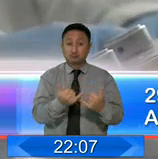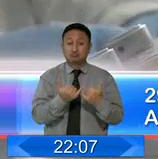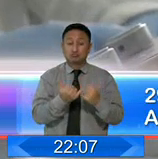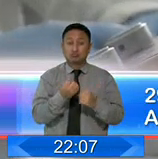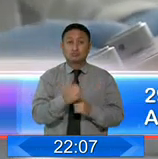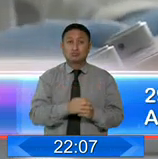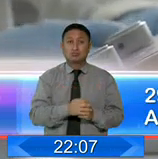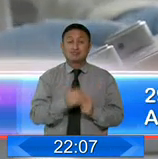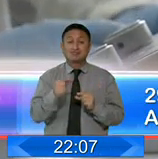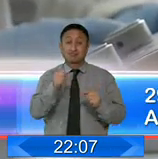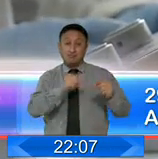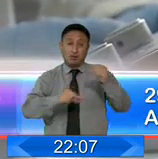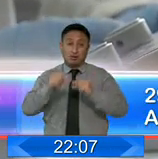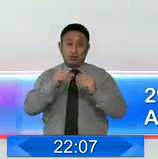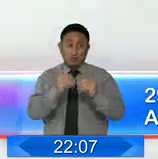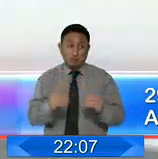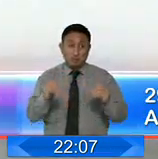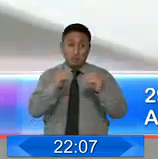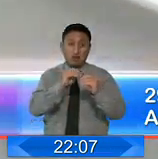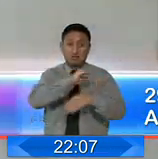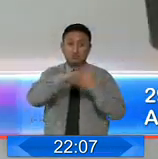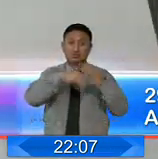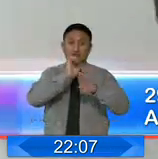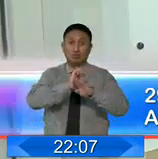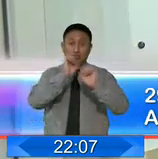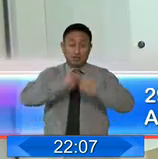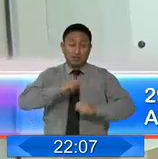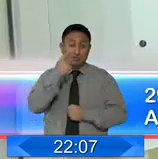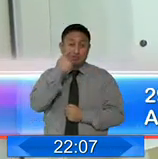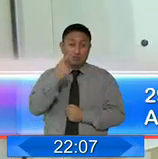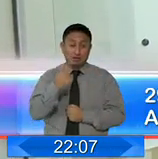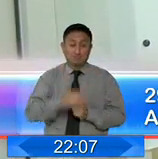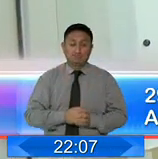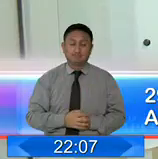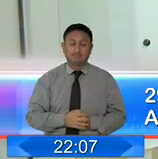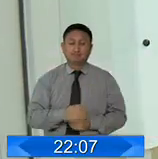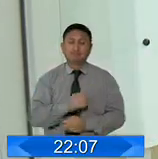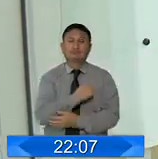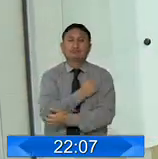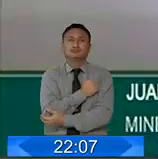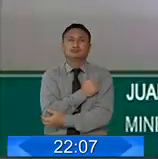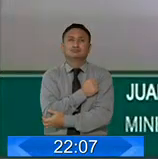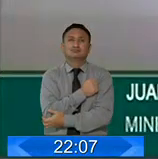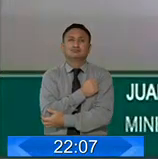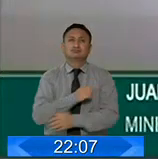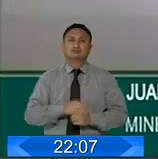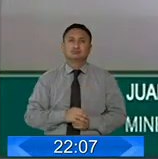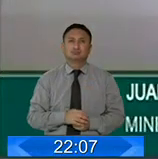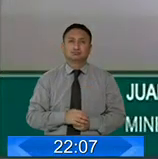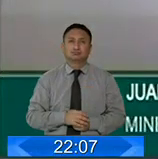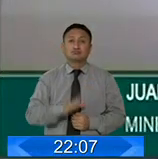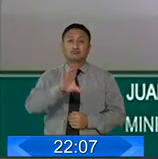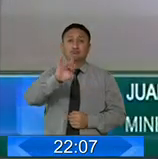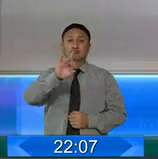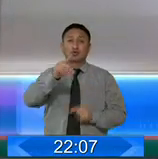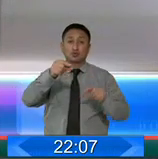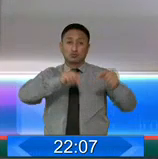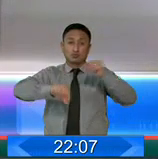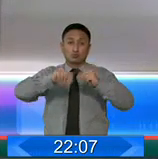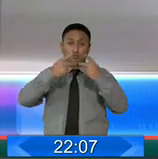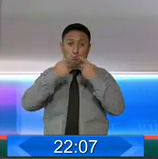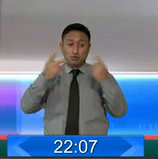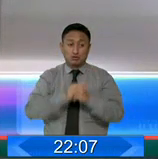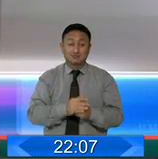de laboratorios en todo el país para la realización de pruebas de kobe 19 contamos con 8 laboratorios públicos